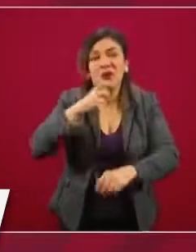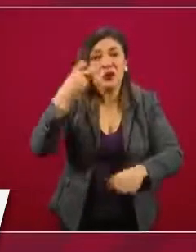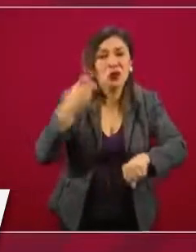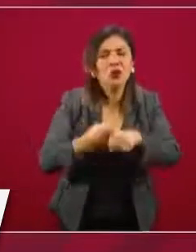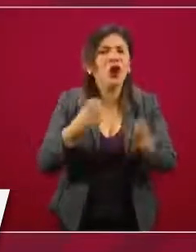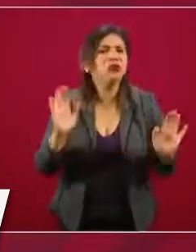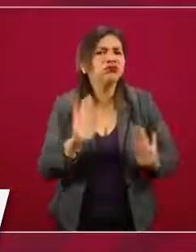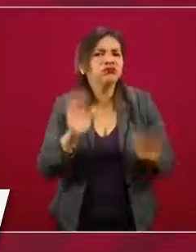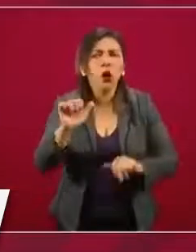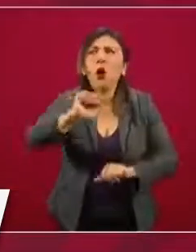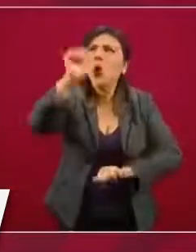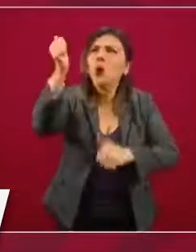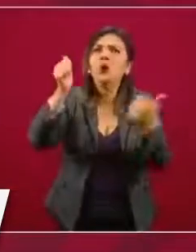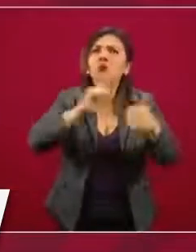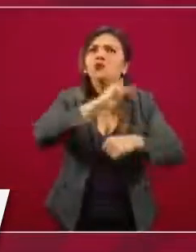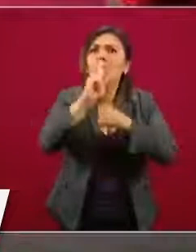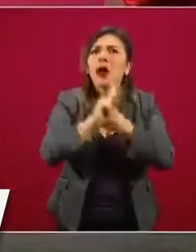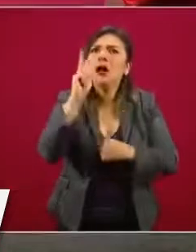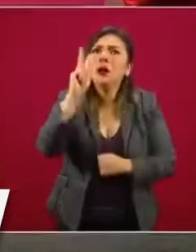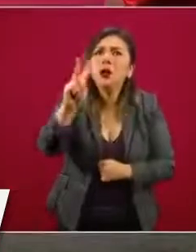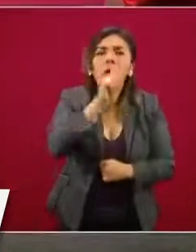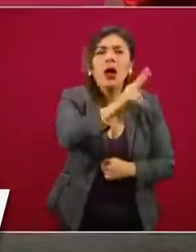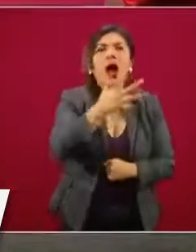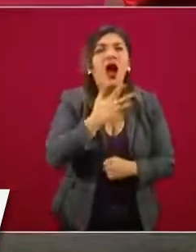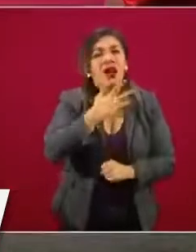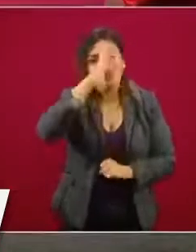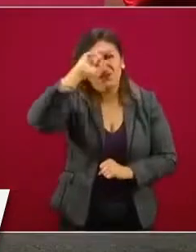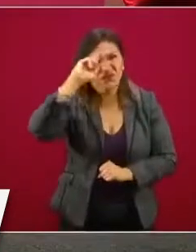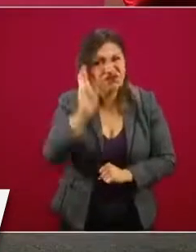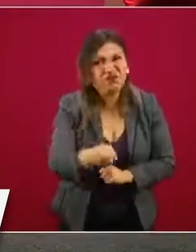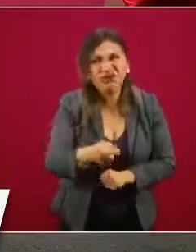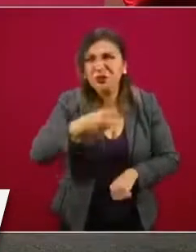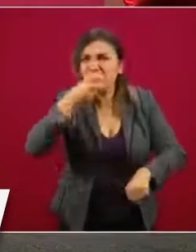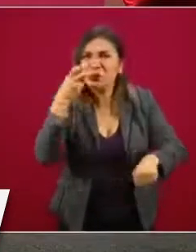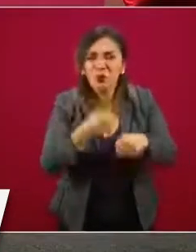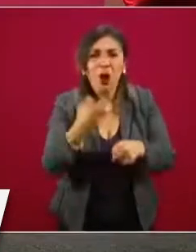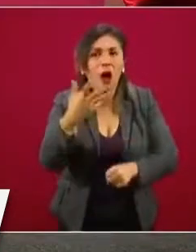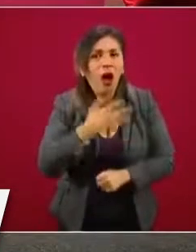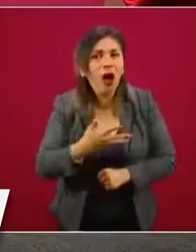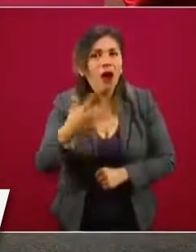En otros países hay prohibiciones.